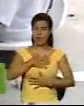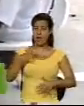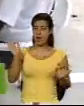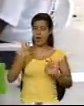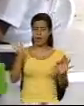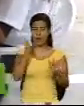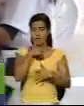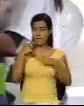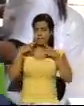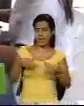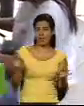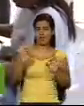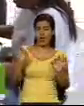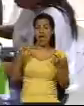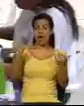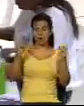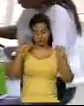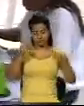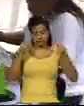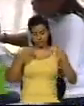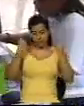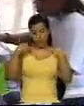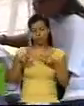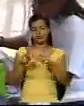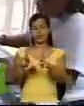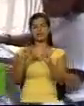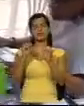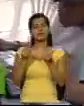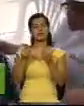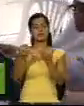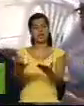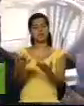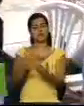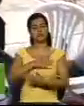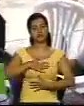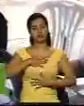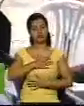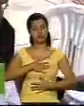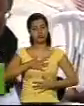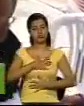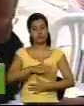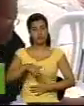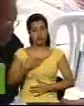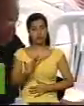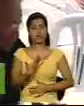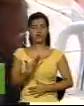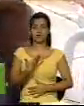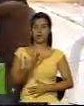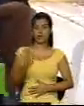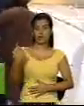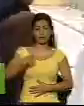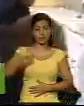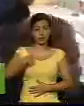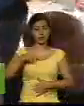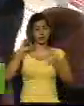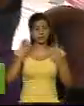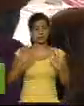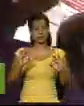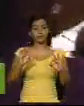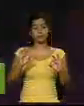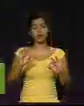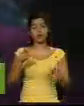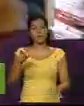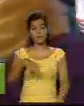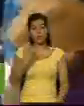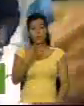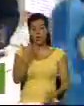día pues tienen esta oportunidad de poder de gozar de una pensión digna que los